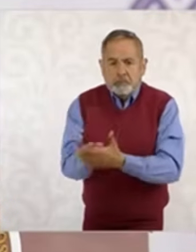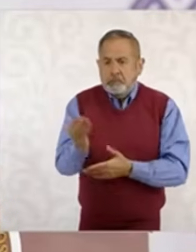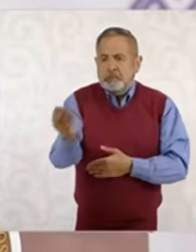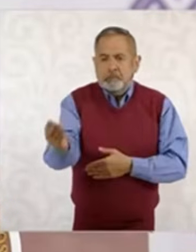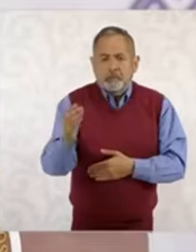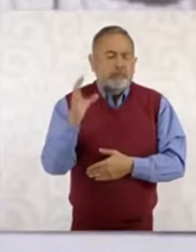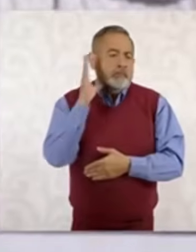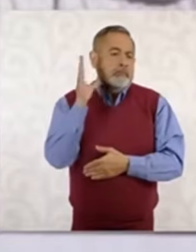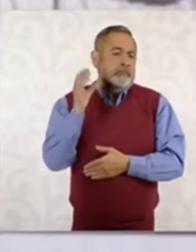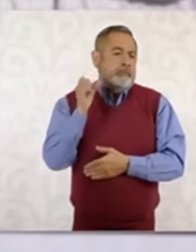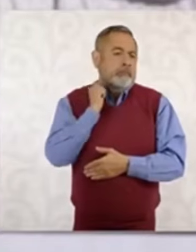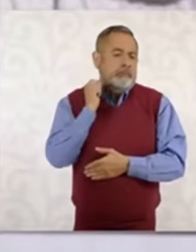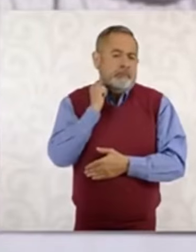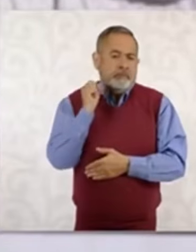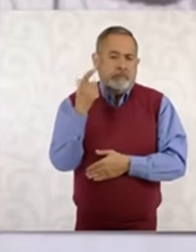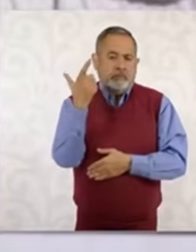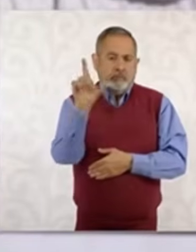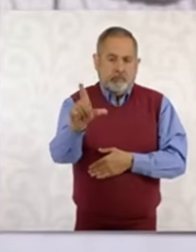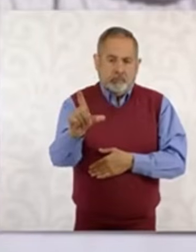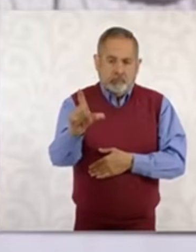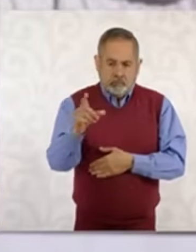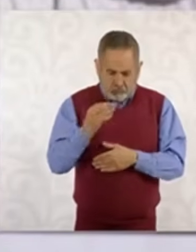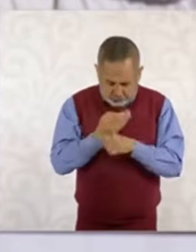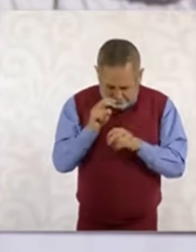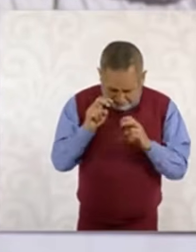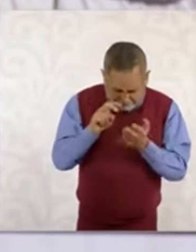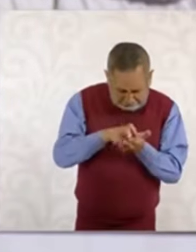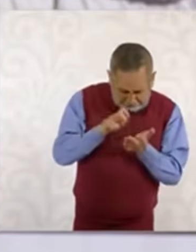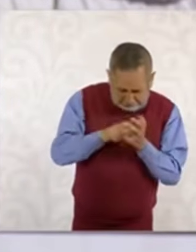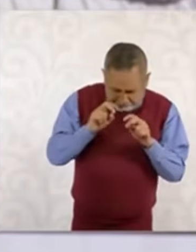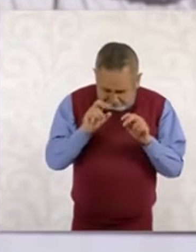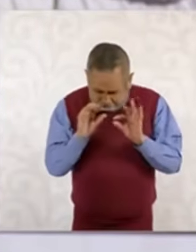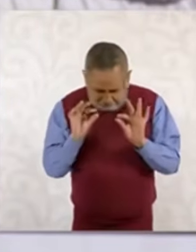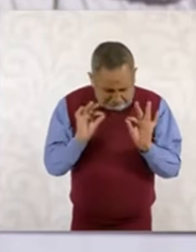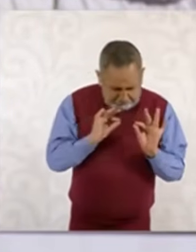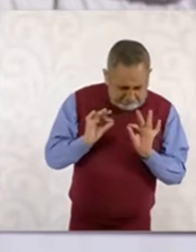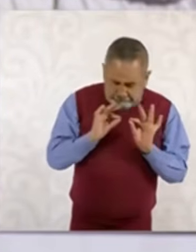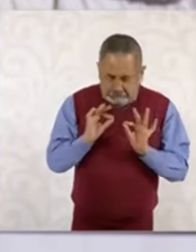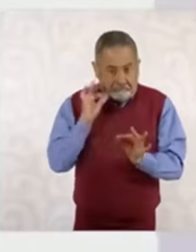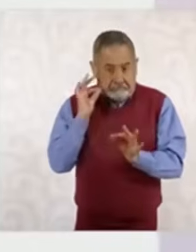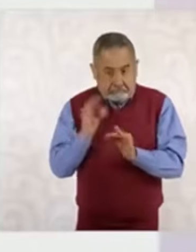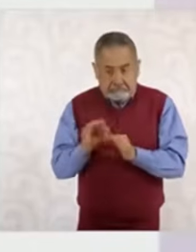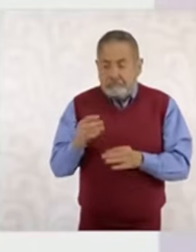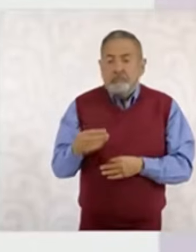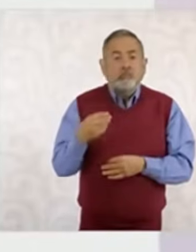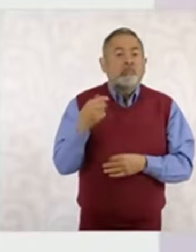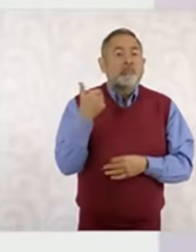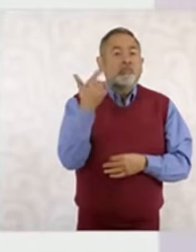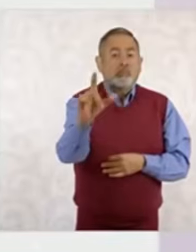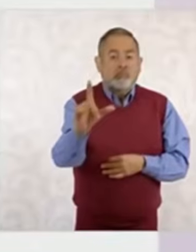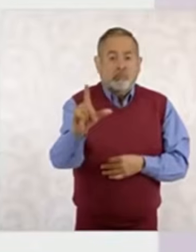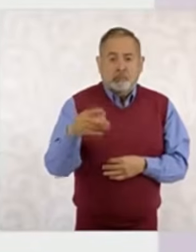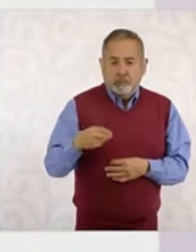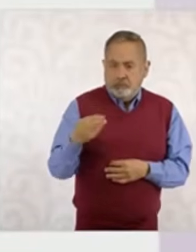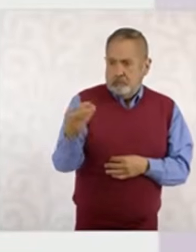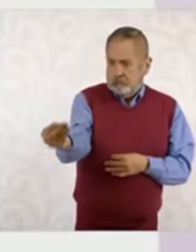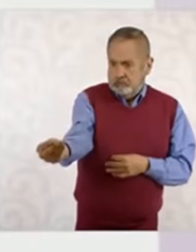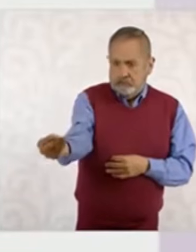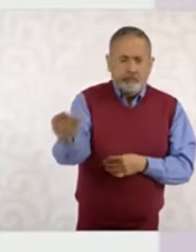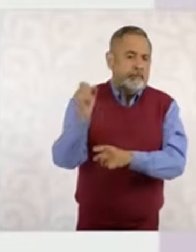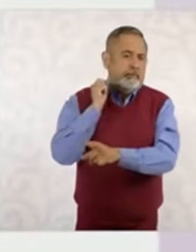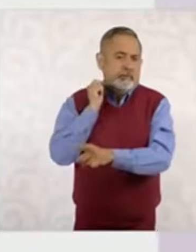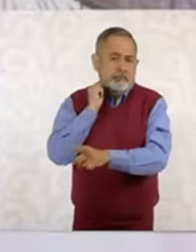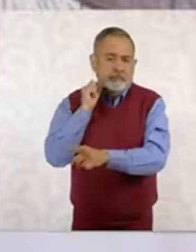el lunes de la semana. Estamos revisando ya nada más los últimos detalles. El lunes la enviamos para